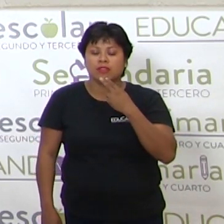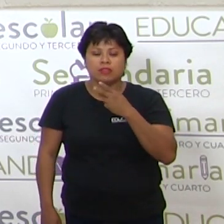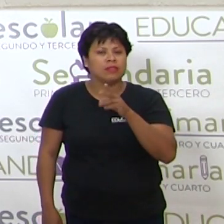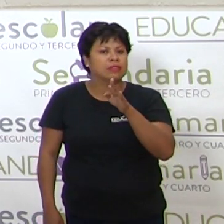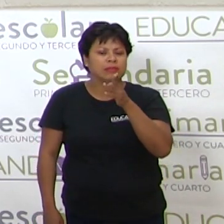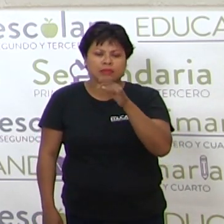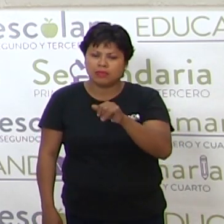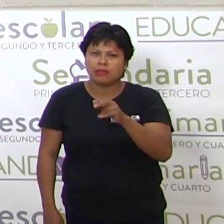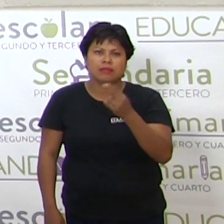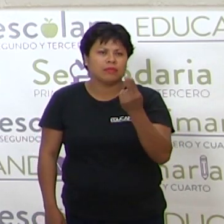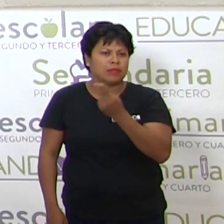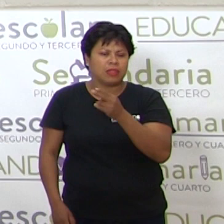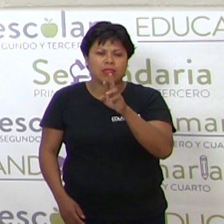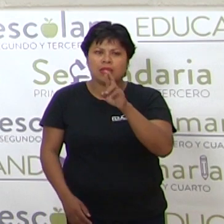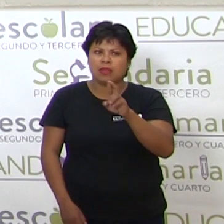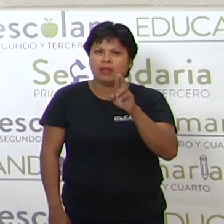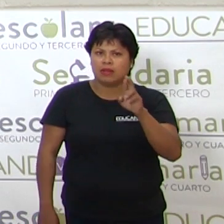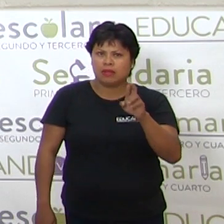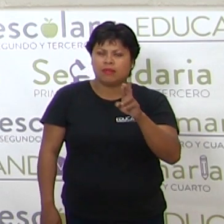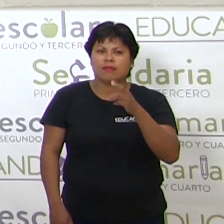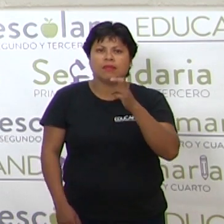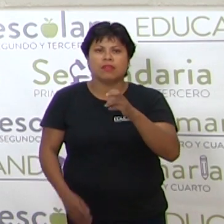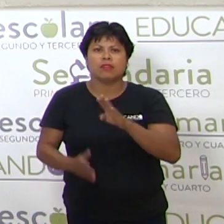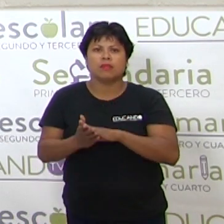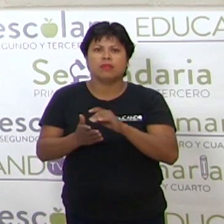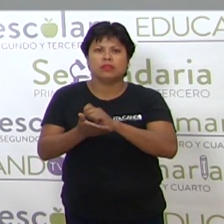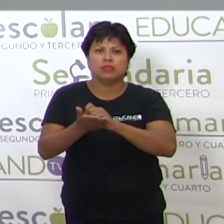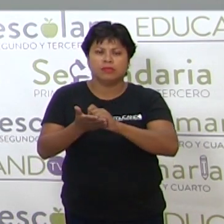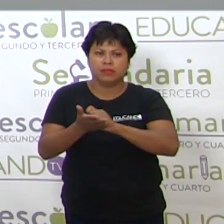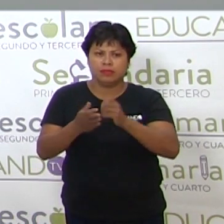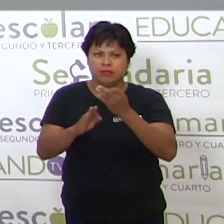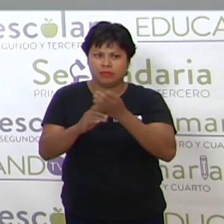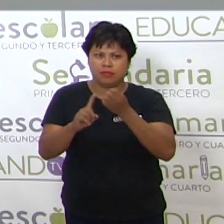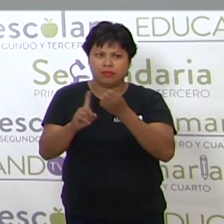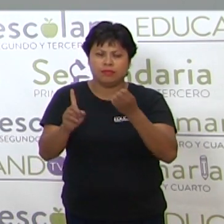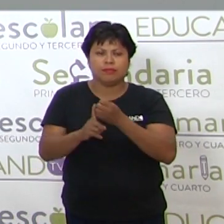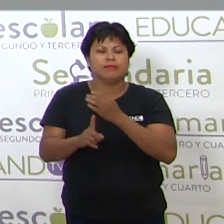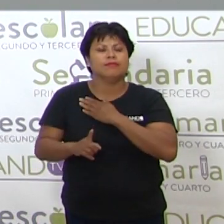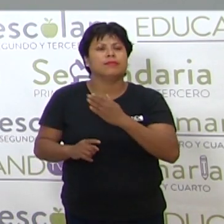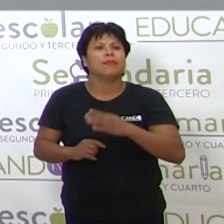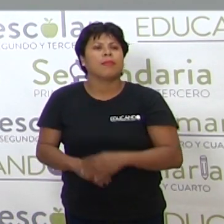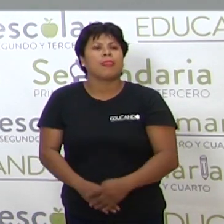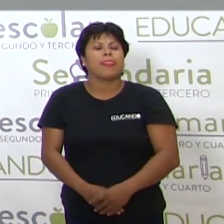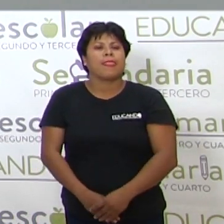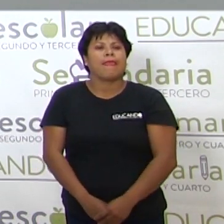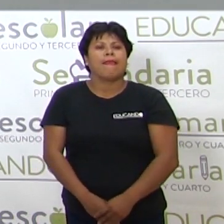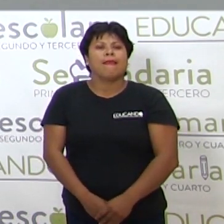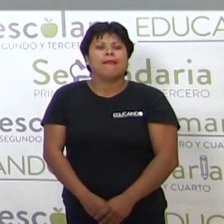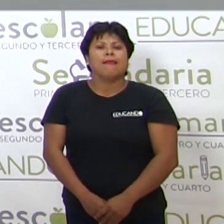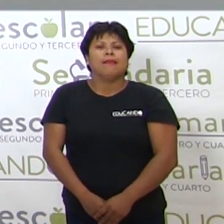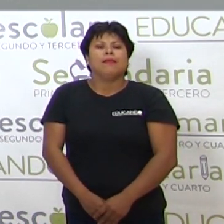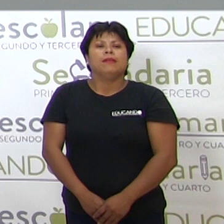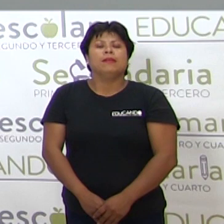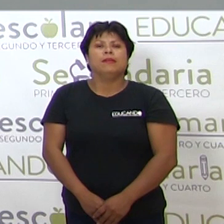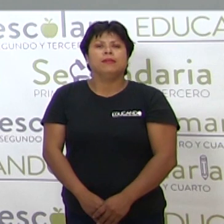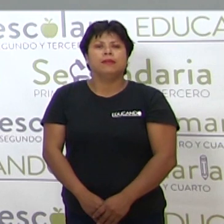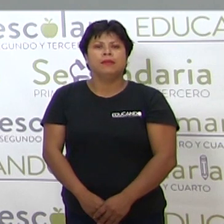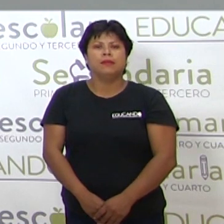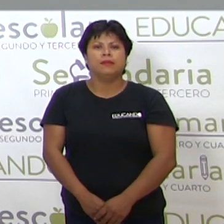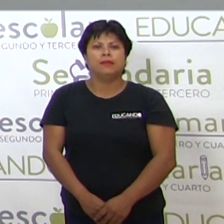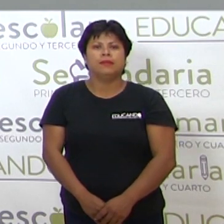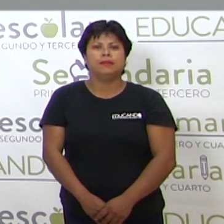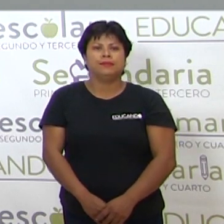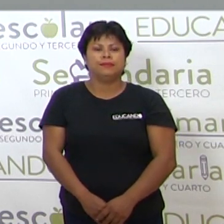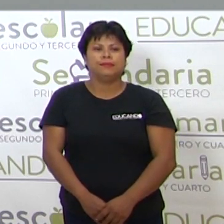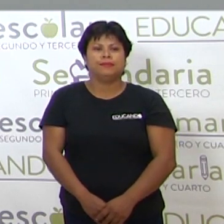llevar la erre al momento de escribirlas en la oración bueno vamos a